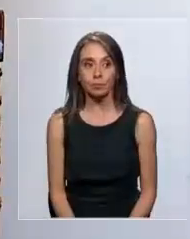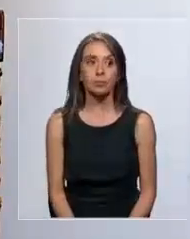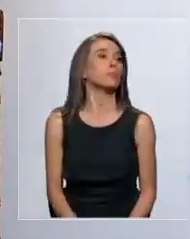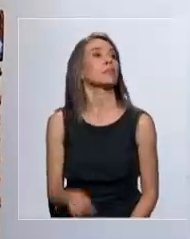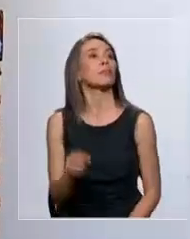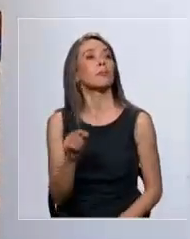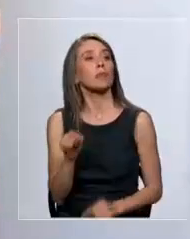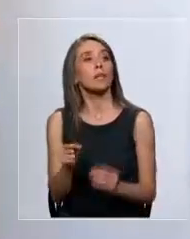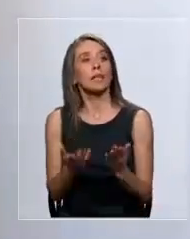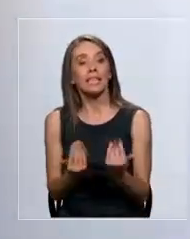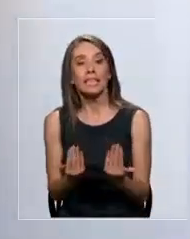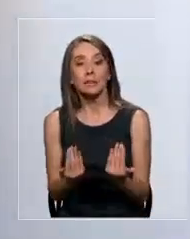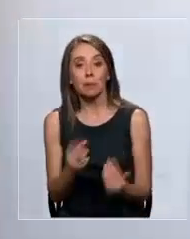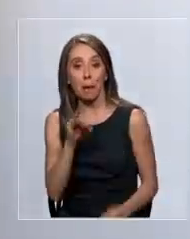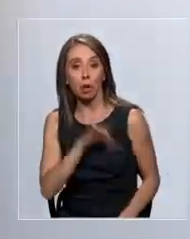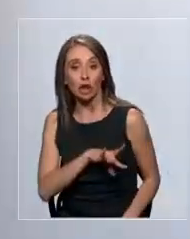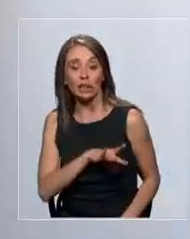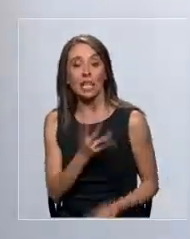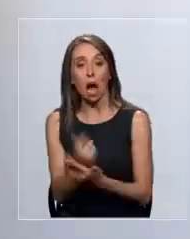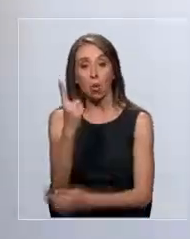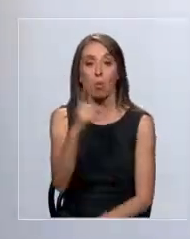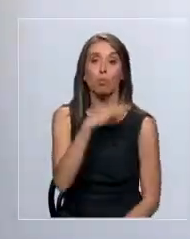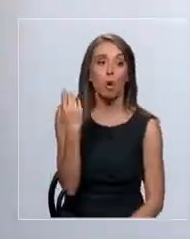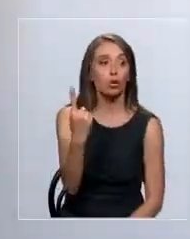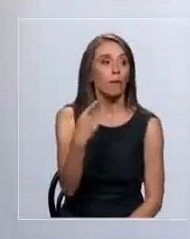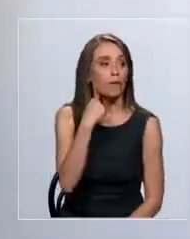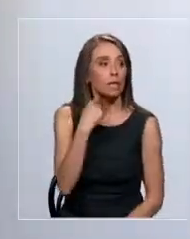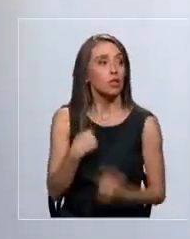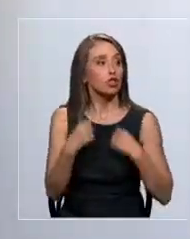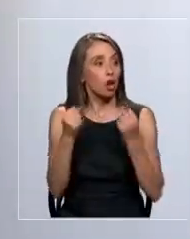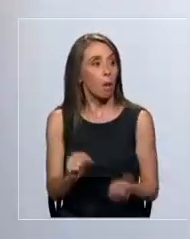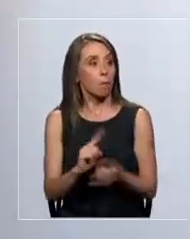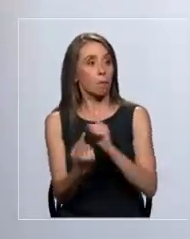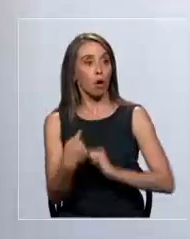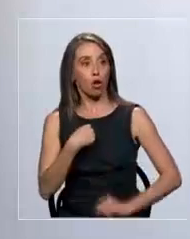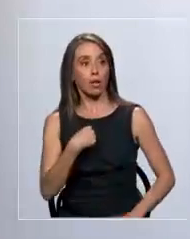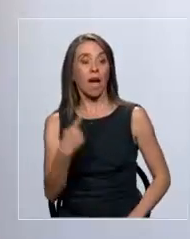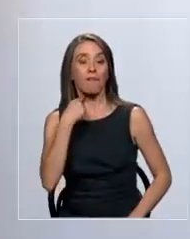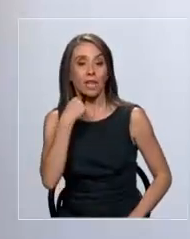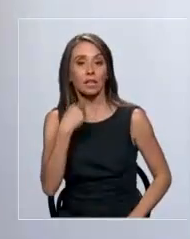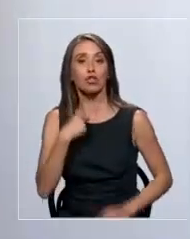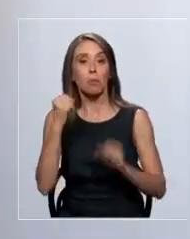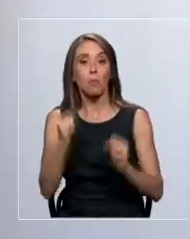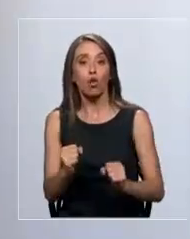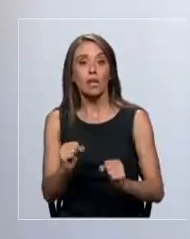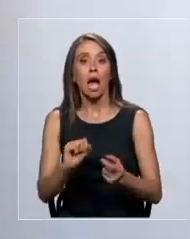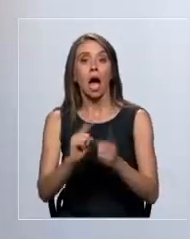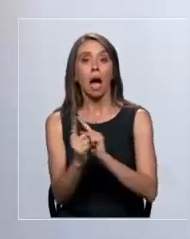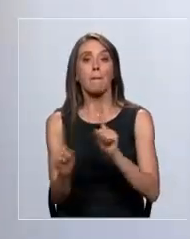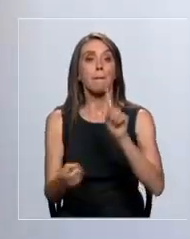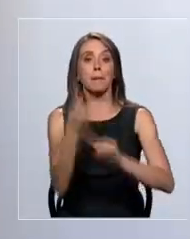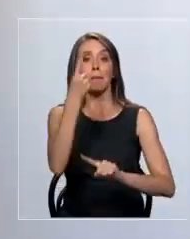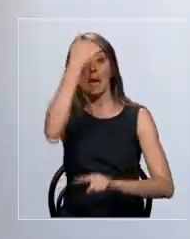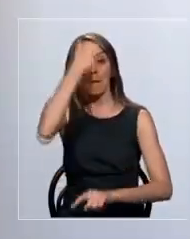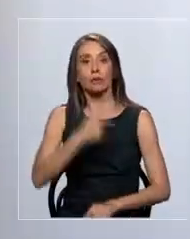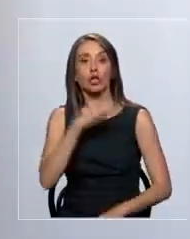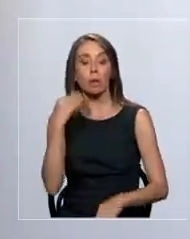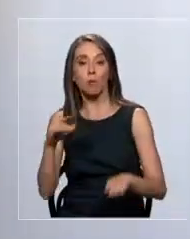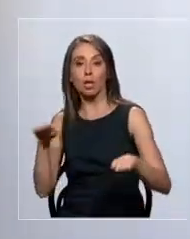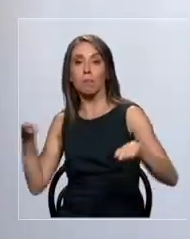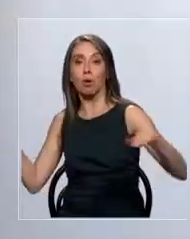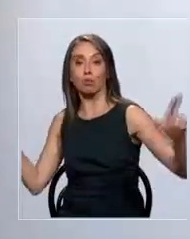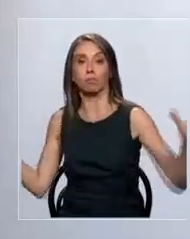Aquí estamos esperando que haya un muerto, que haya una víctima. Yo podría haber sido la víctima, podría haber sido el primer muerto de la emboscada, porque el escenario